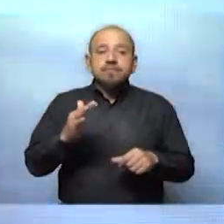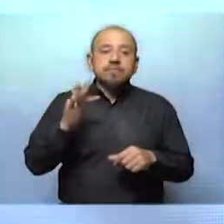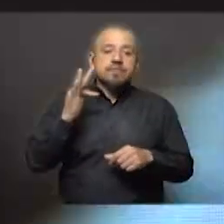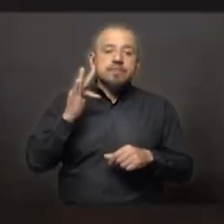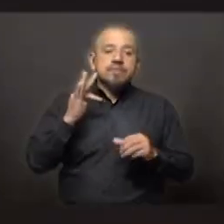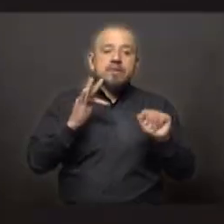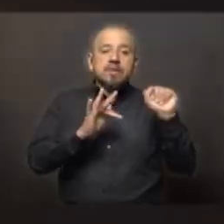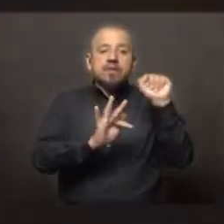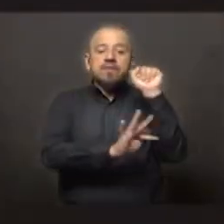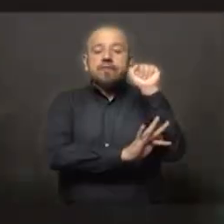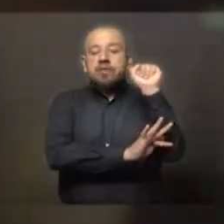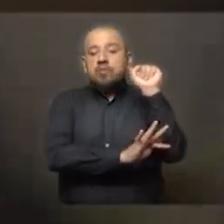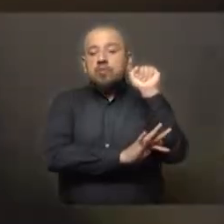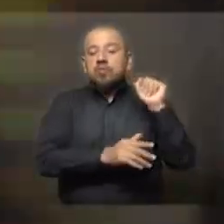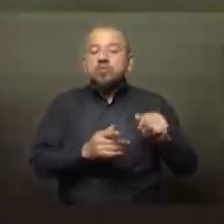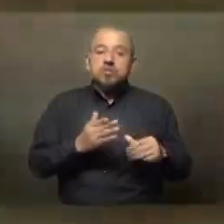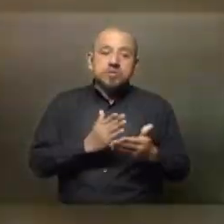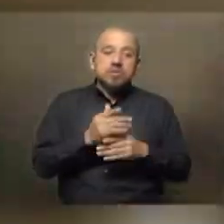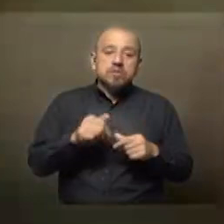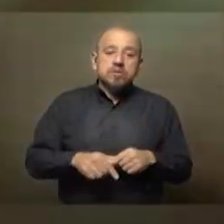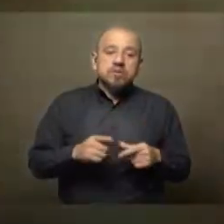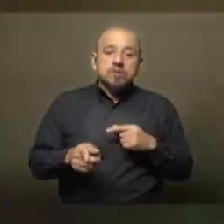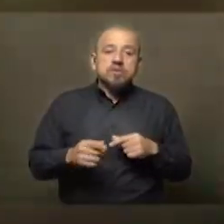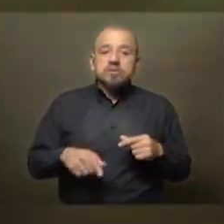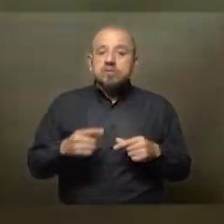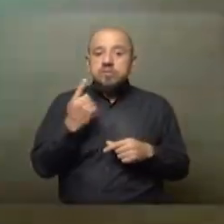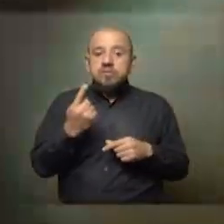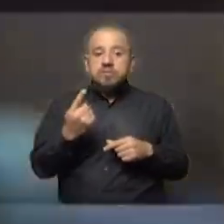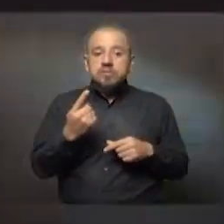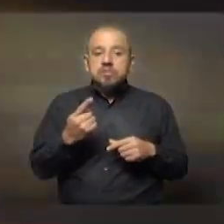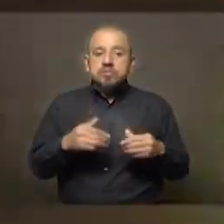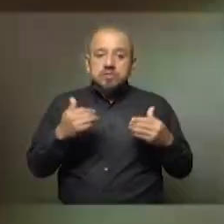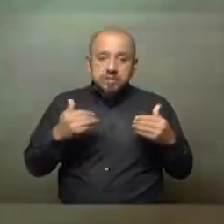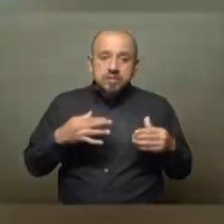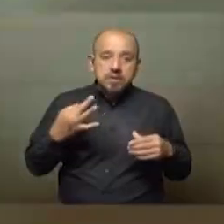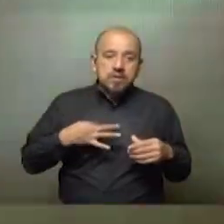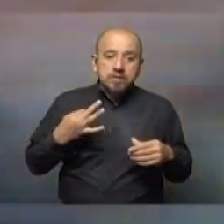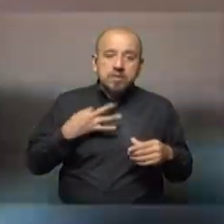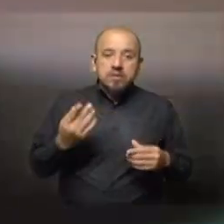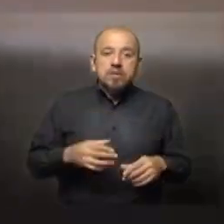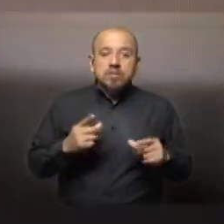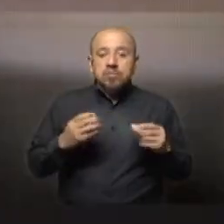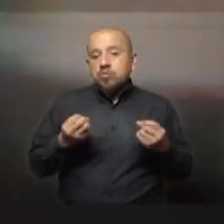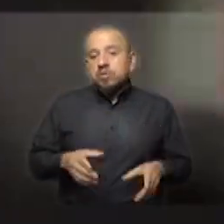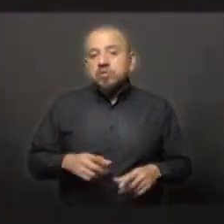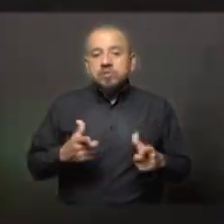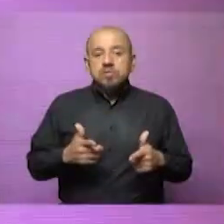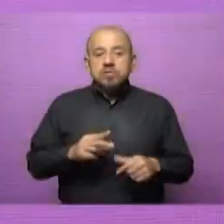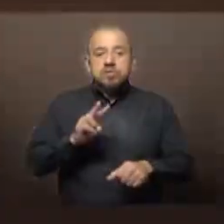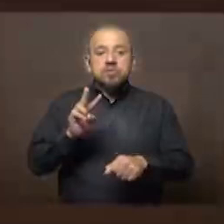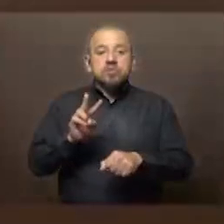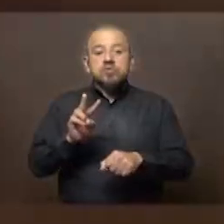feminismos estamos diciendo que esta es una esfera central para reproducir la vida porque sin cuidados no podemos